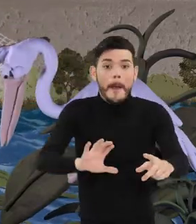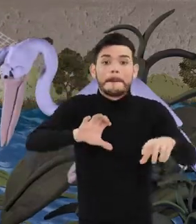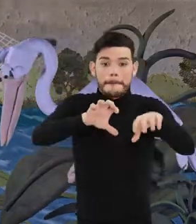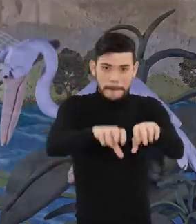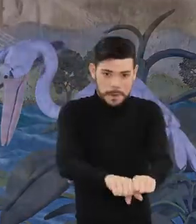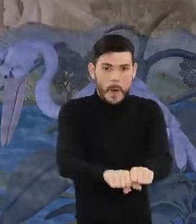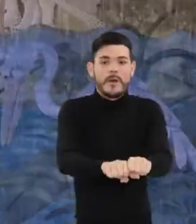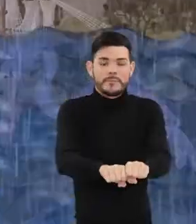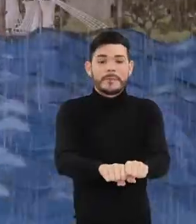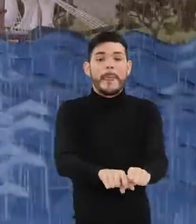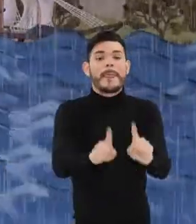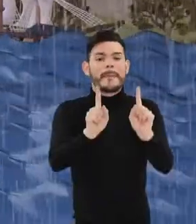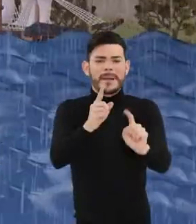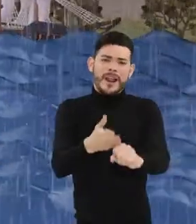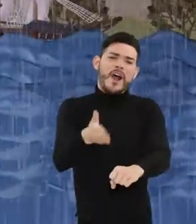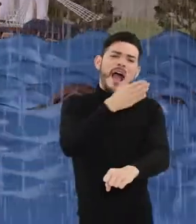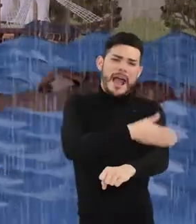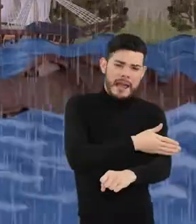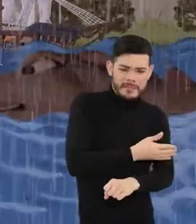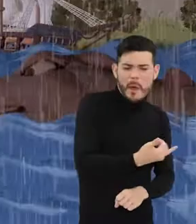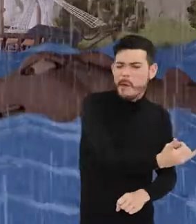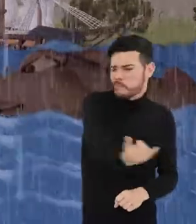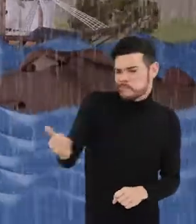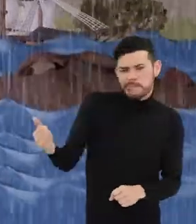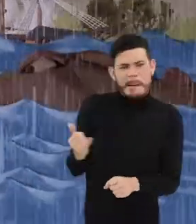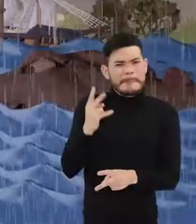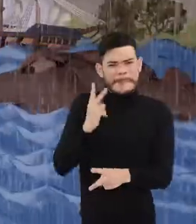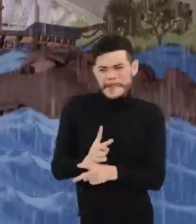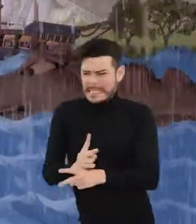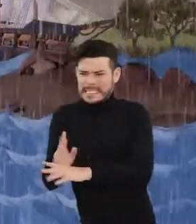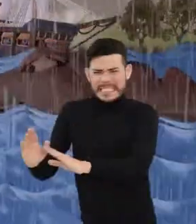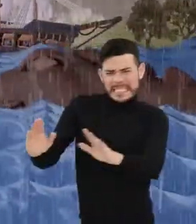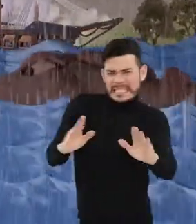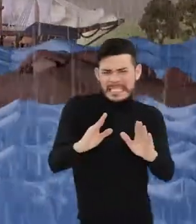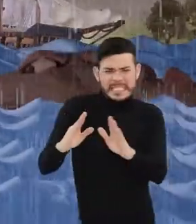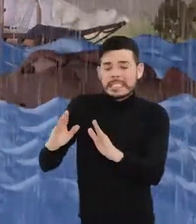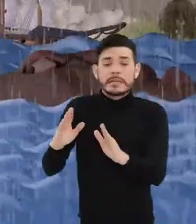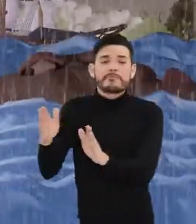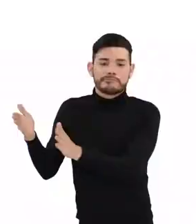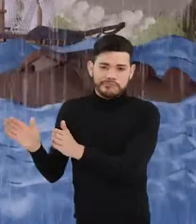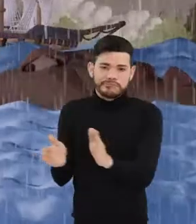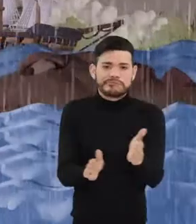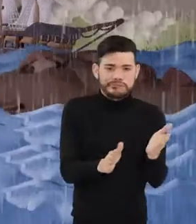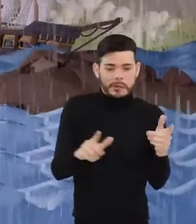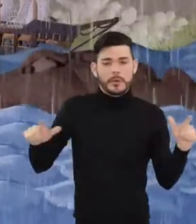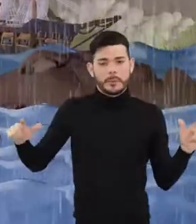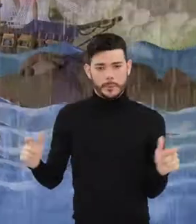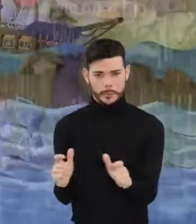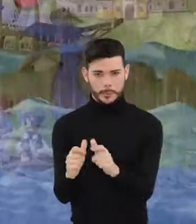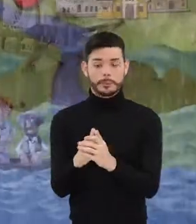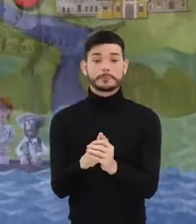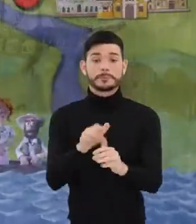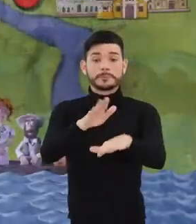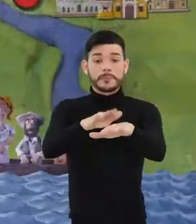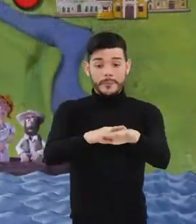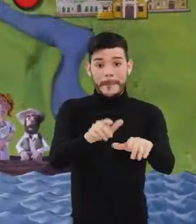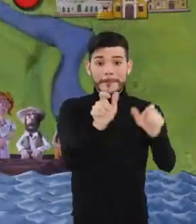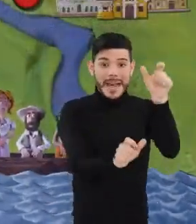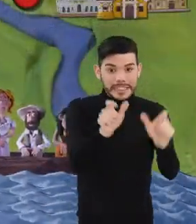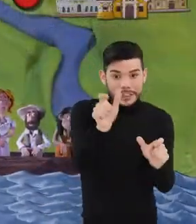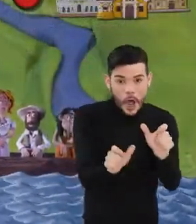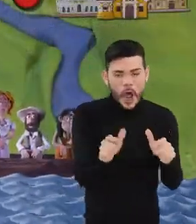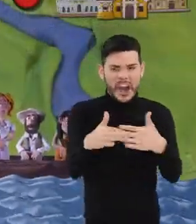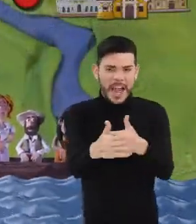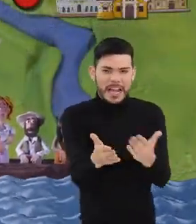territorio, pero antes debieron enfrentar peligros que redujeron considerablemente sus tropas. El transporte de personas